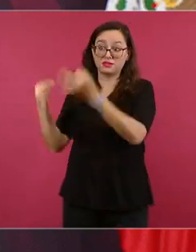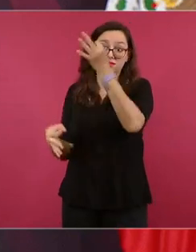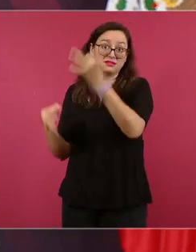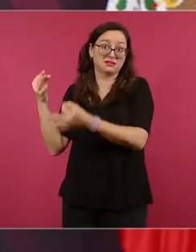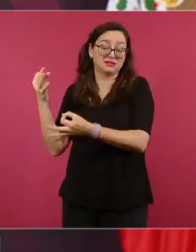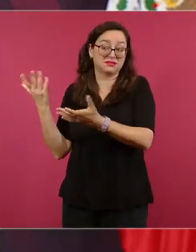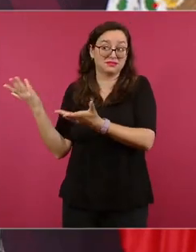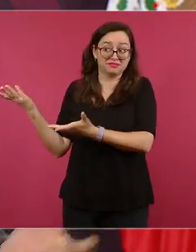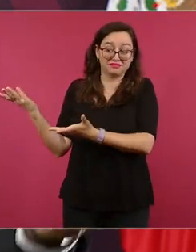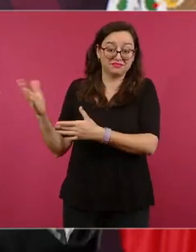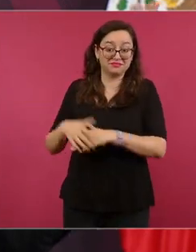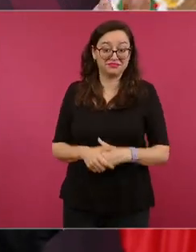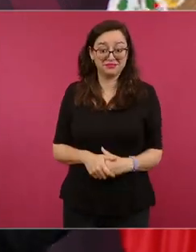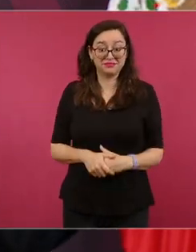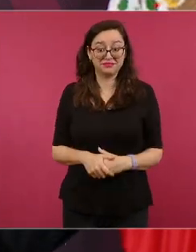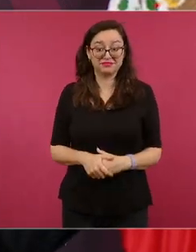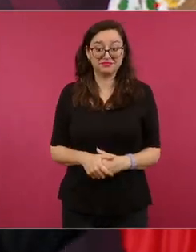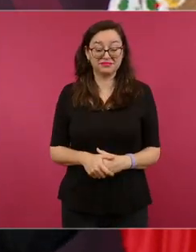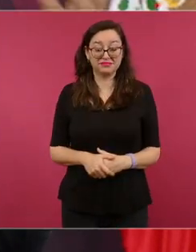O sea,